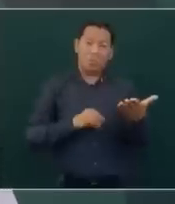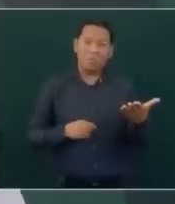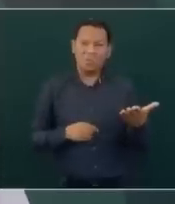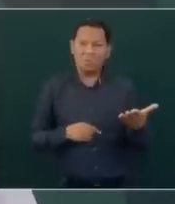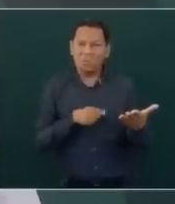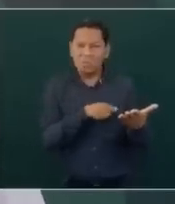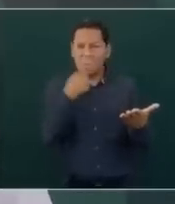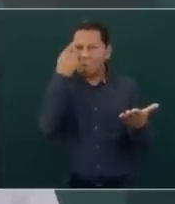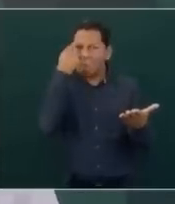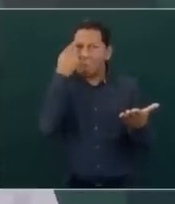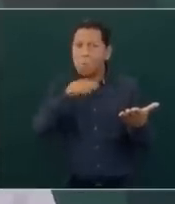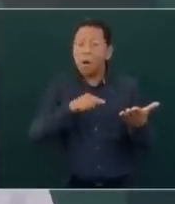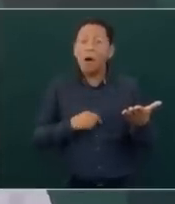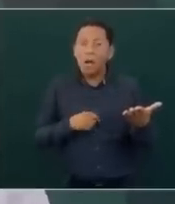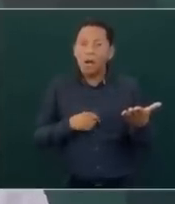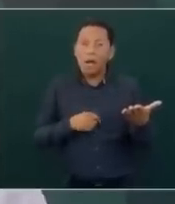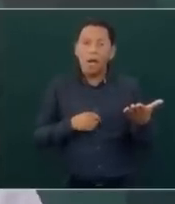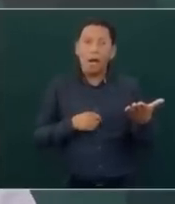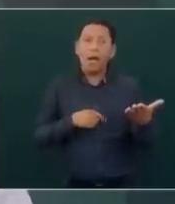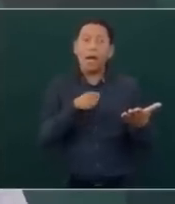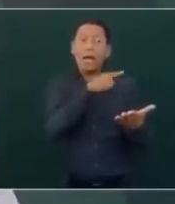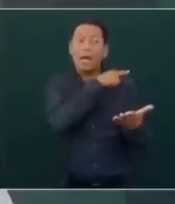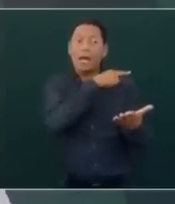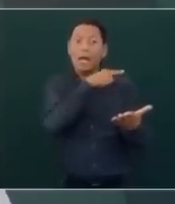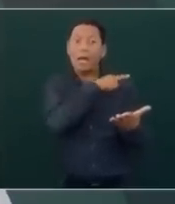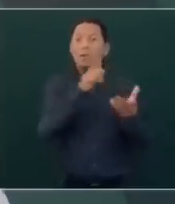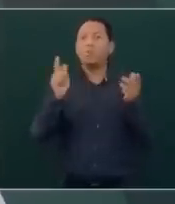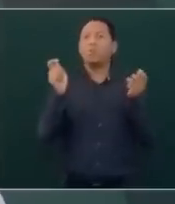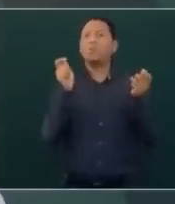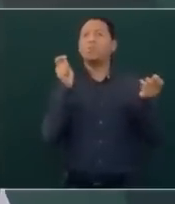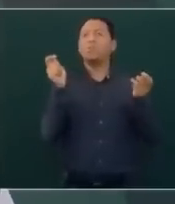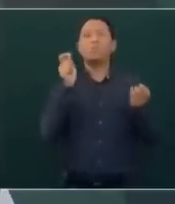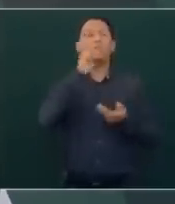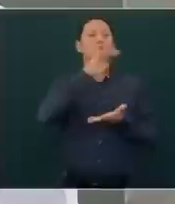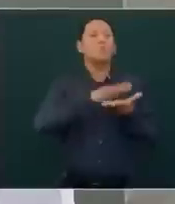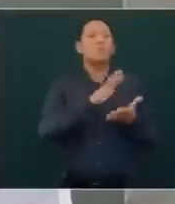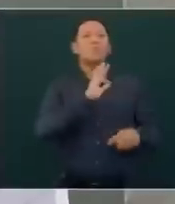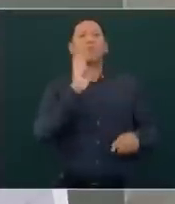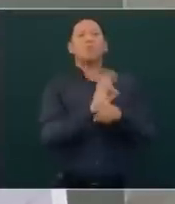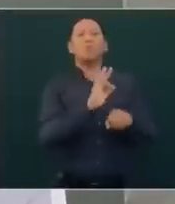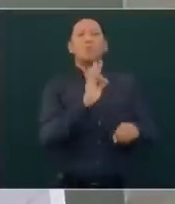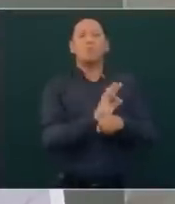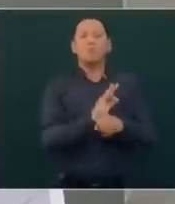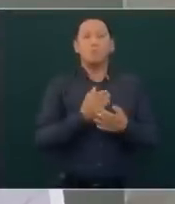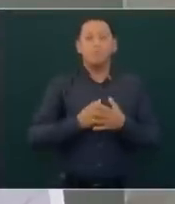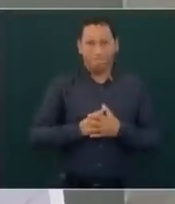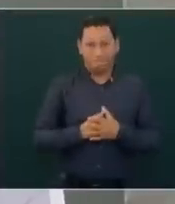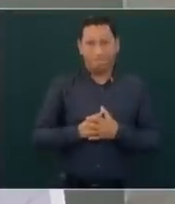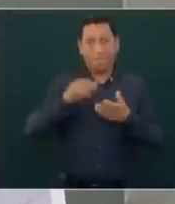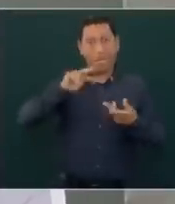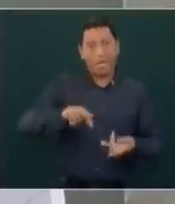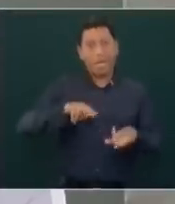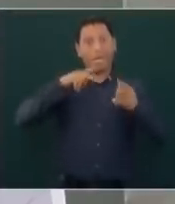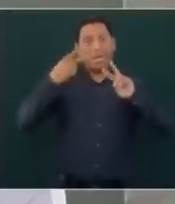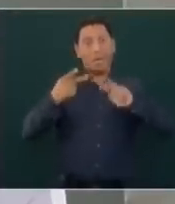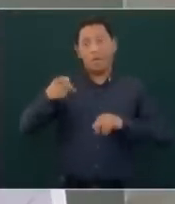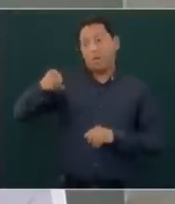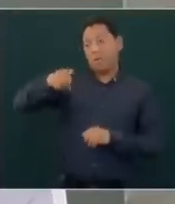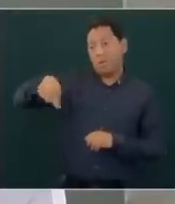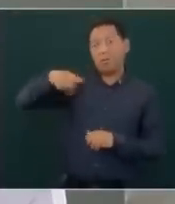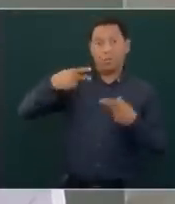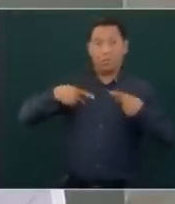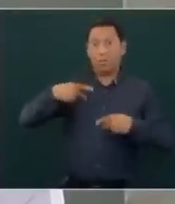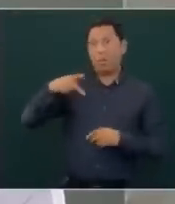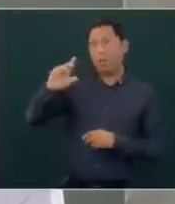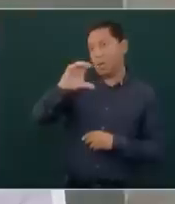fueron para beneficiar a esa minoría rapaz y en contra de los